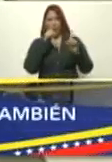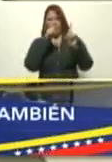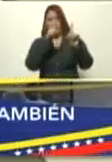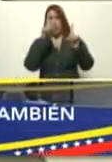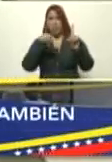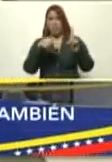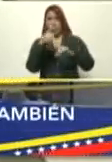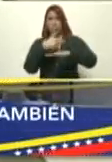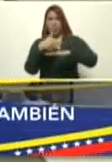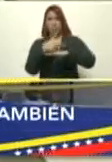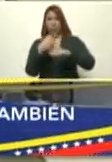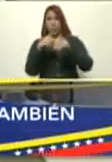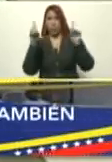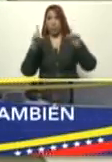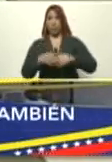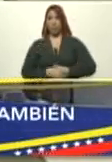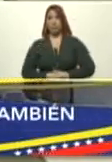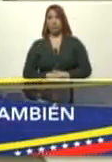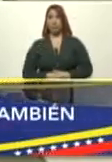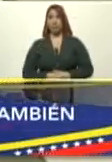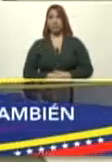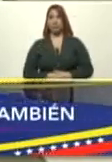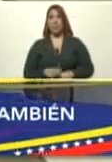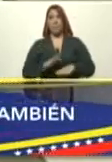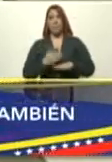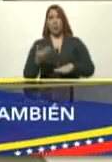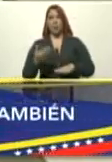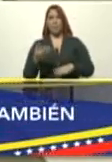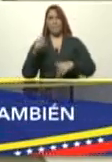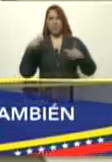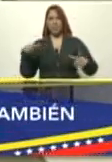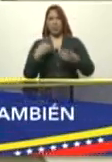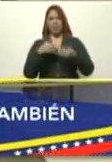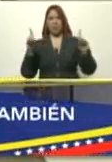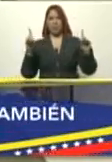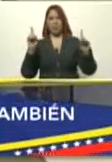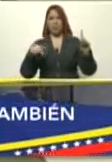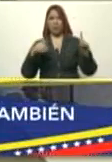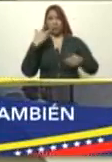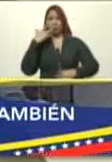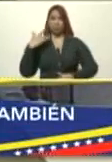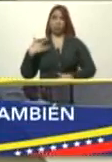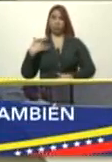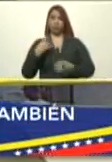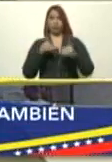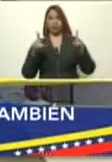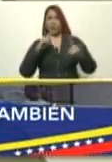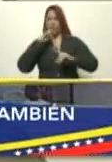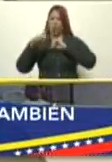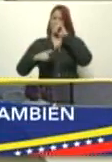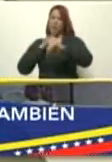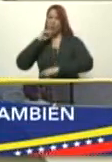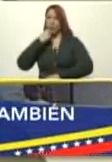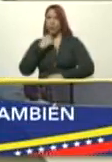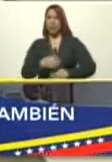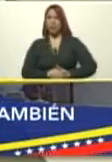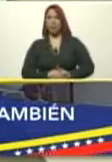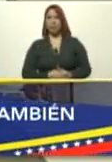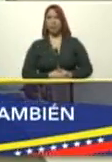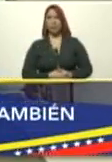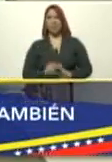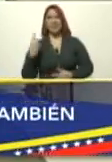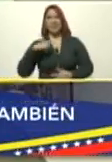gobierno demócrata. Porque los demócratas, la élite demócrata, odia a Rusia, le